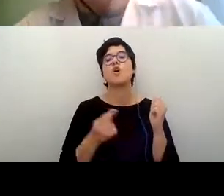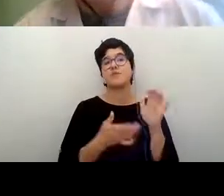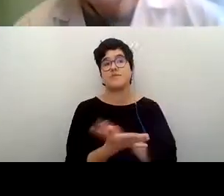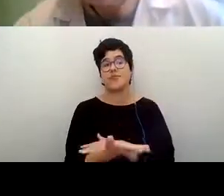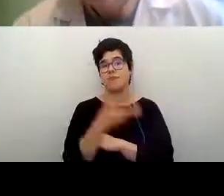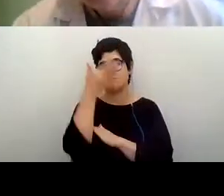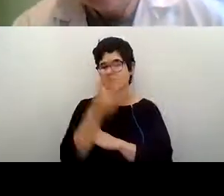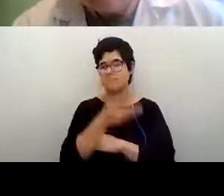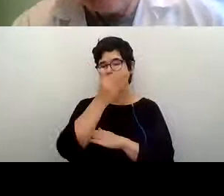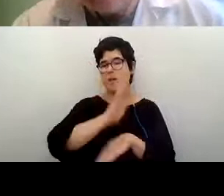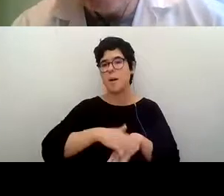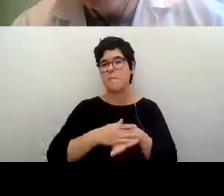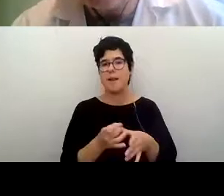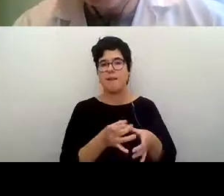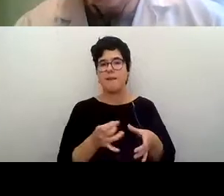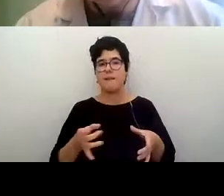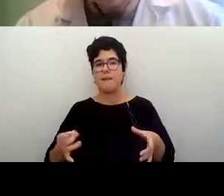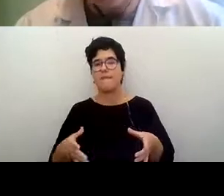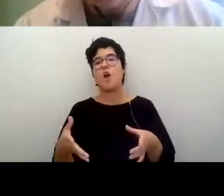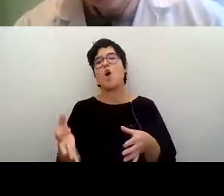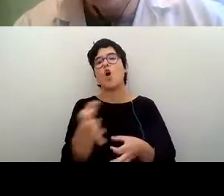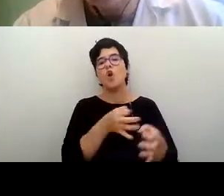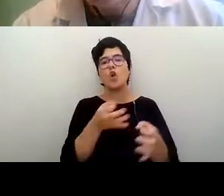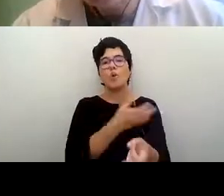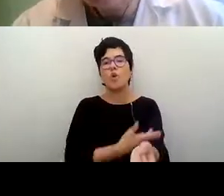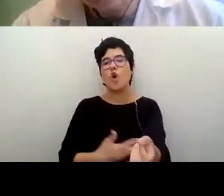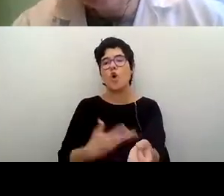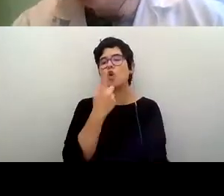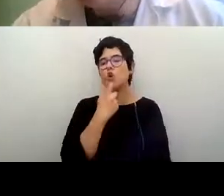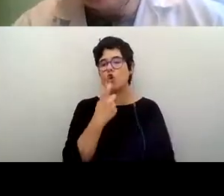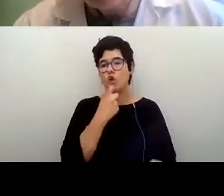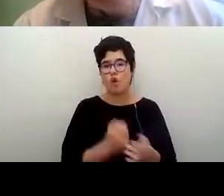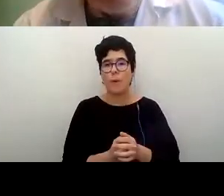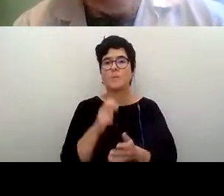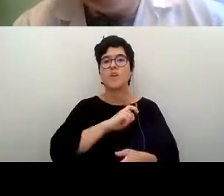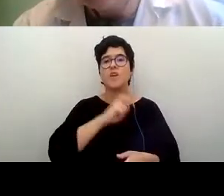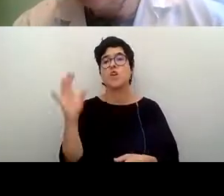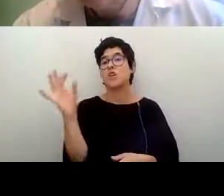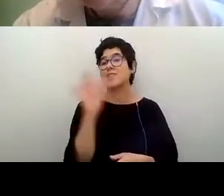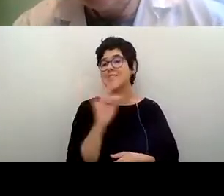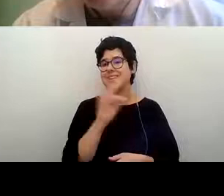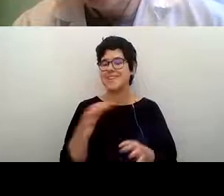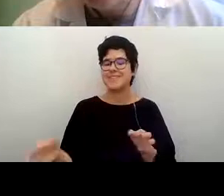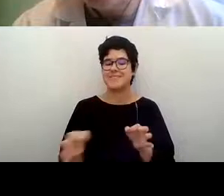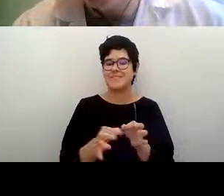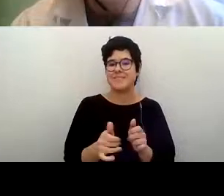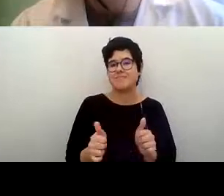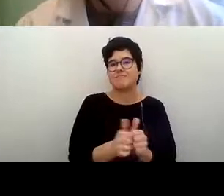para reponer una anemia, para contrarrestar una anemia, y el selenio es un cofactor fundamental también en